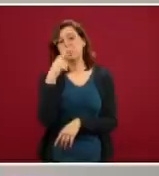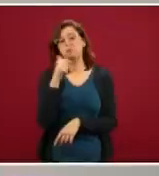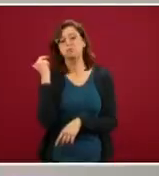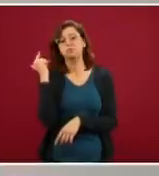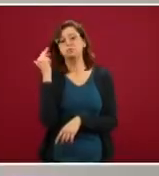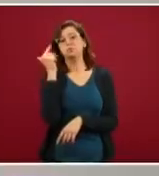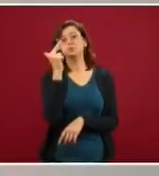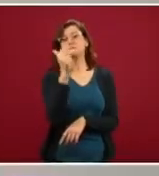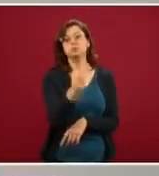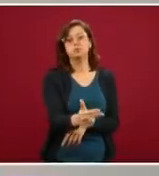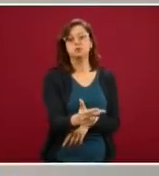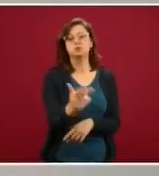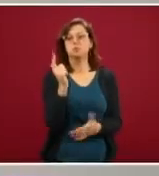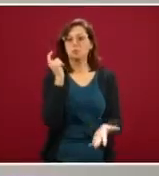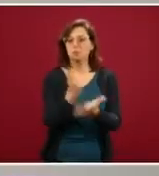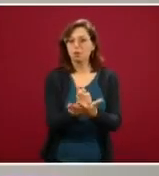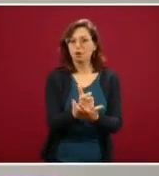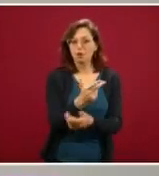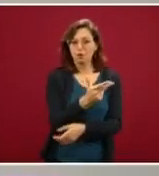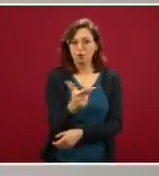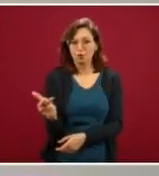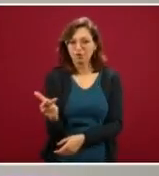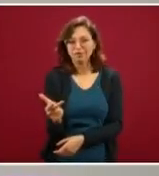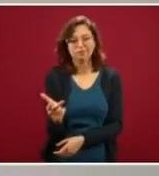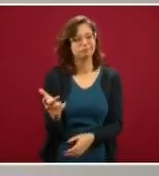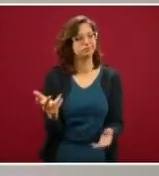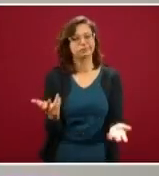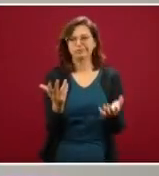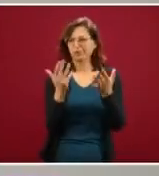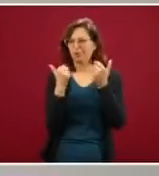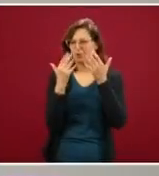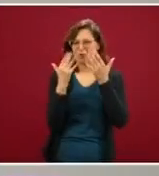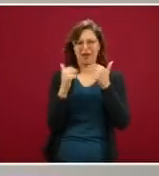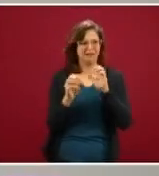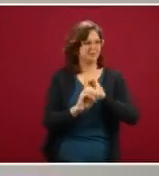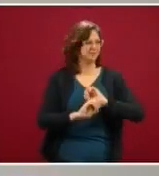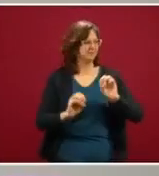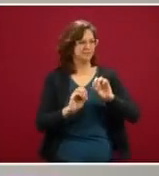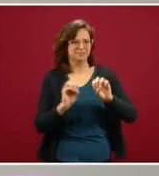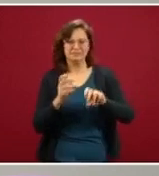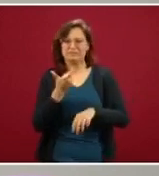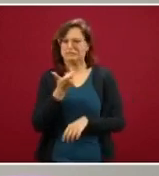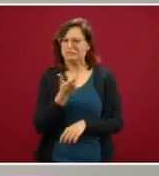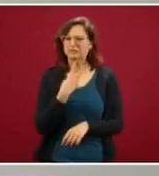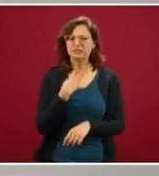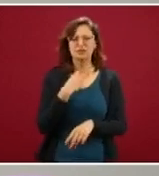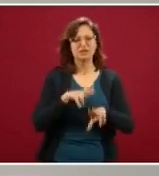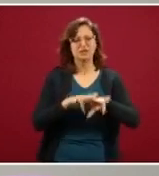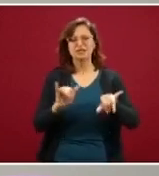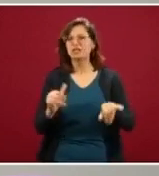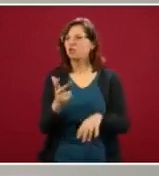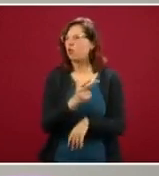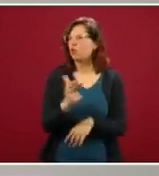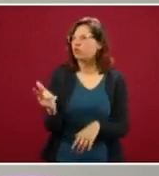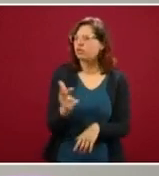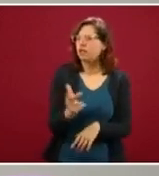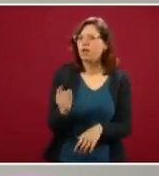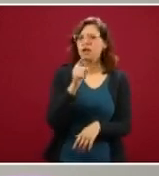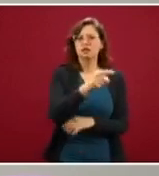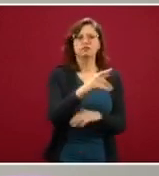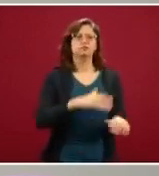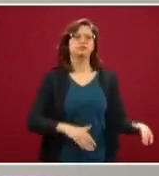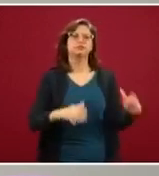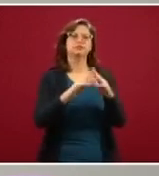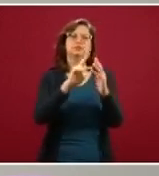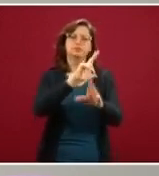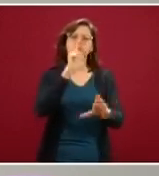y no tienen para pagar un hotel. De hecho, no hay hoteles en los lugares donde tenemos los hospitales, y el albergue les permite tener un lugar